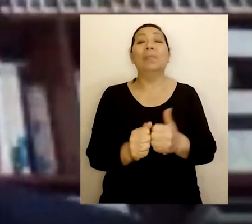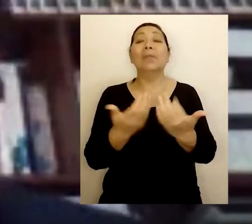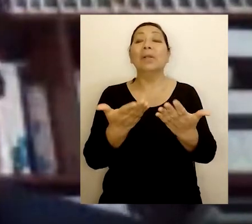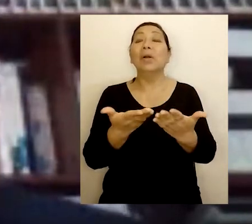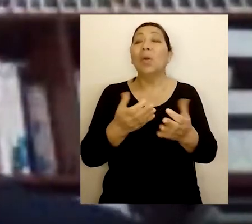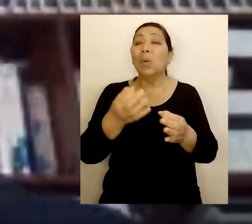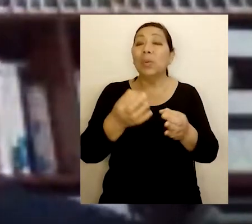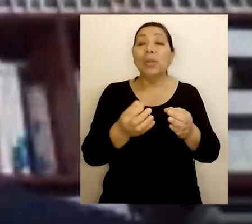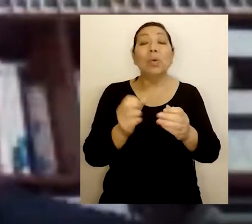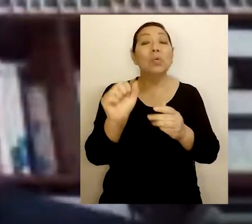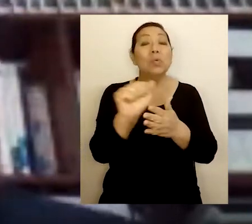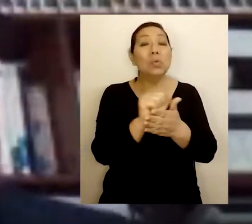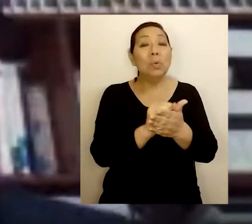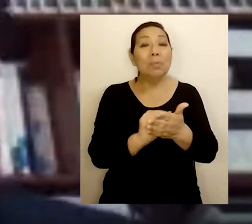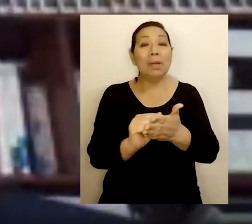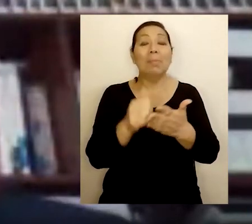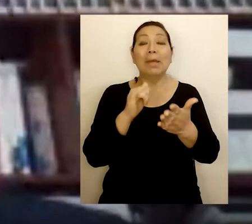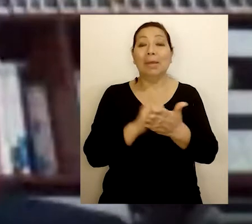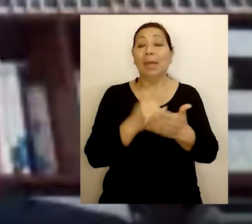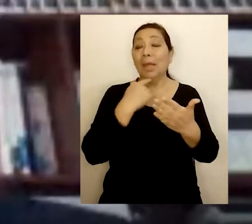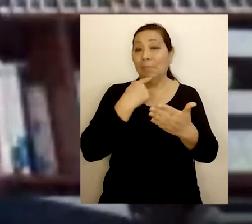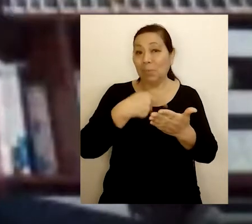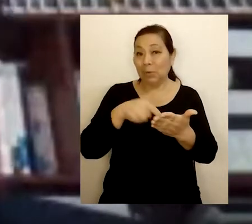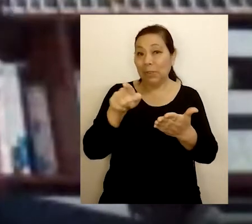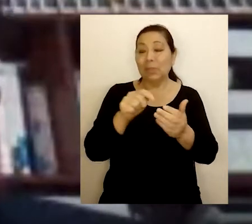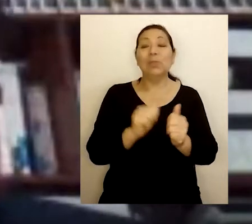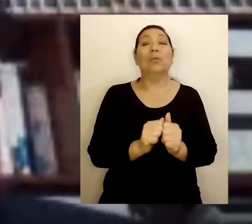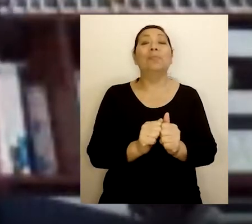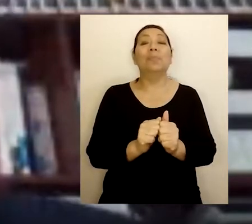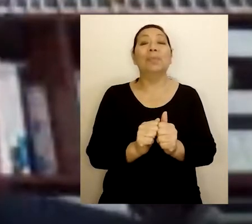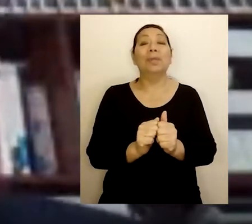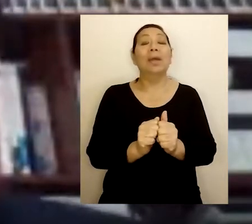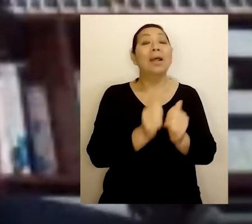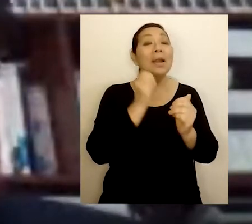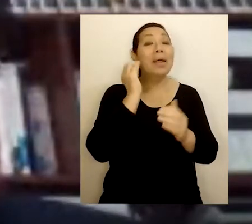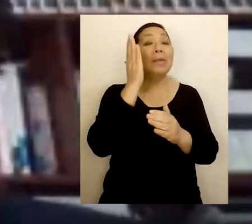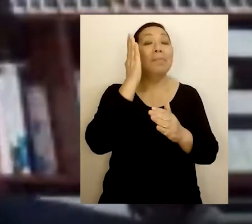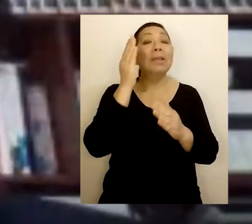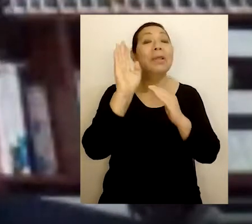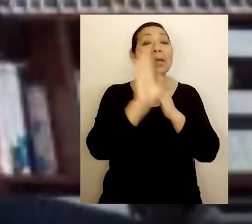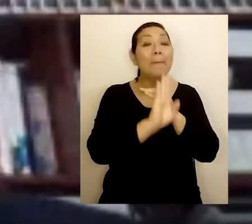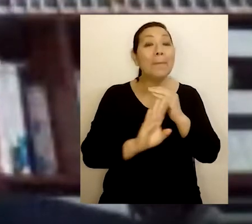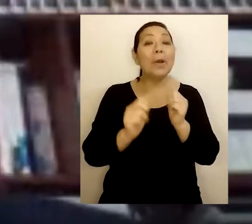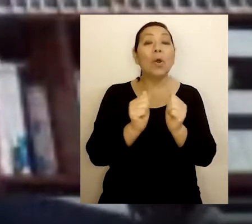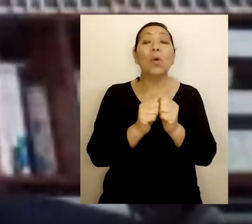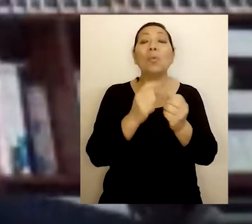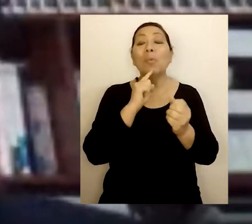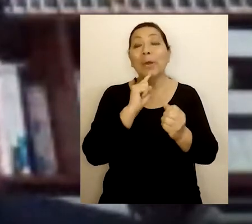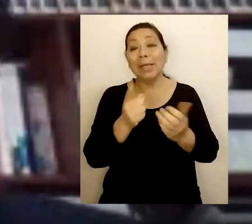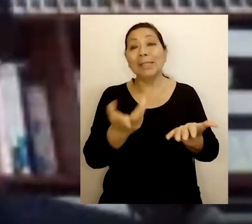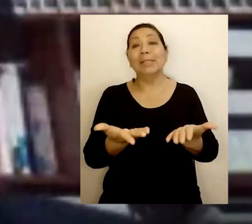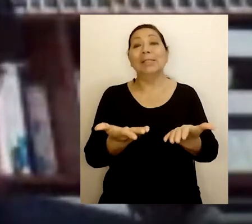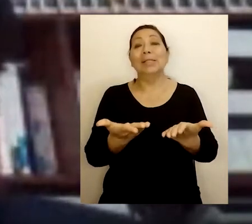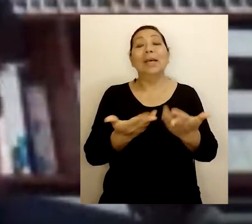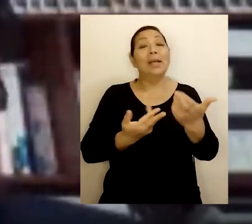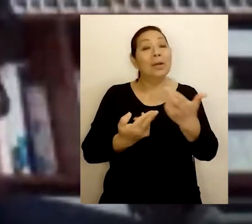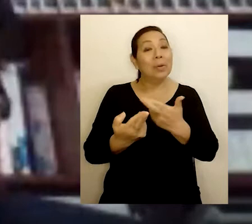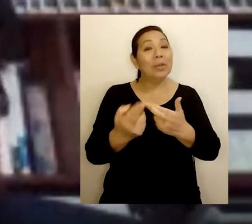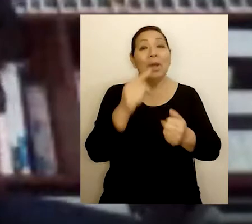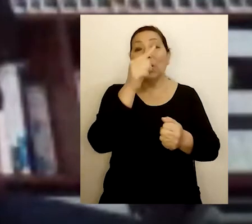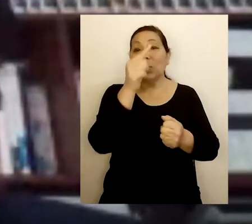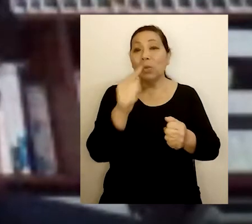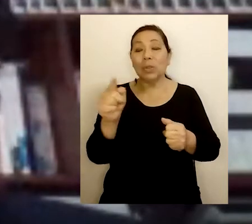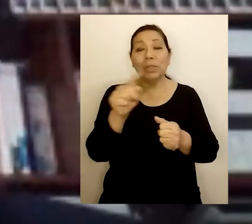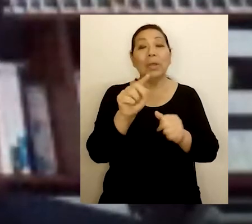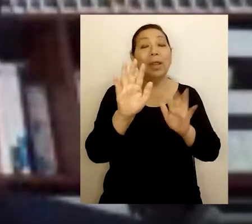en las ejecutorias supremas que hemos hecho referencia en la demanda de amparo, como son los recursos de